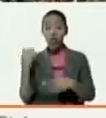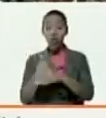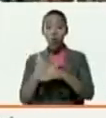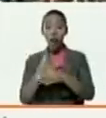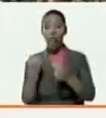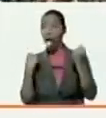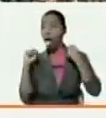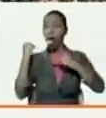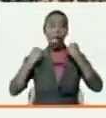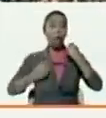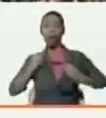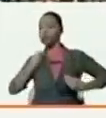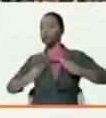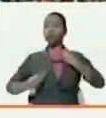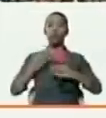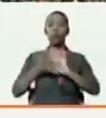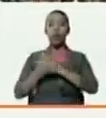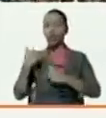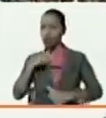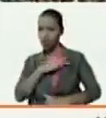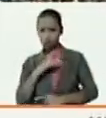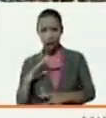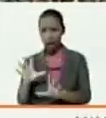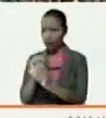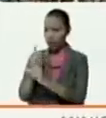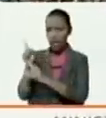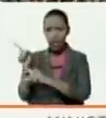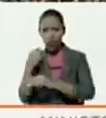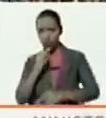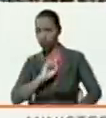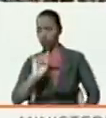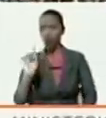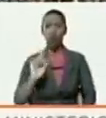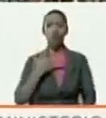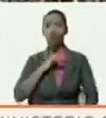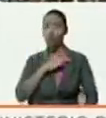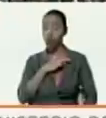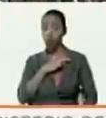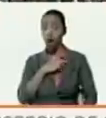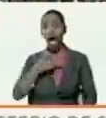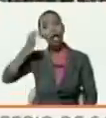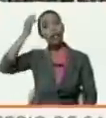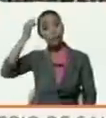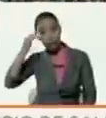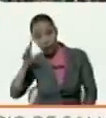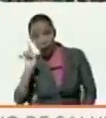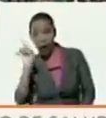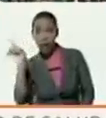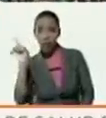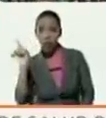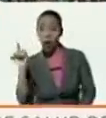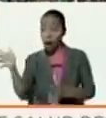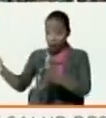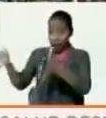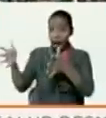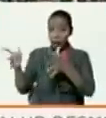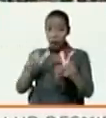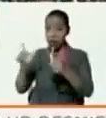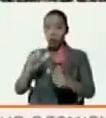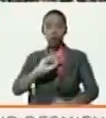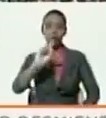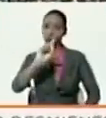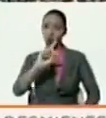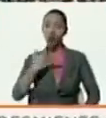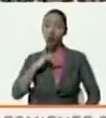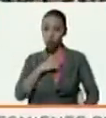que nosotros nos vamos a confiar. Eso no indica que nosotros vamos a creer que ya ganamos la batalla. No, nosotros todas las